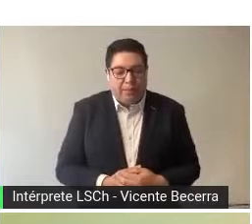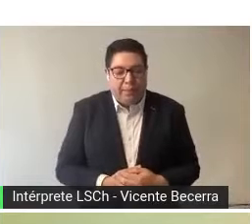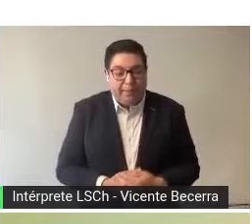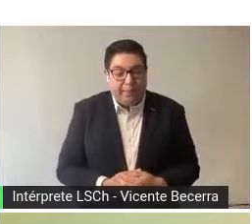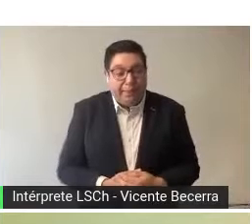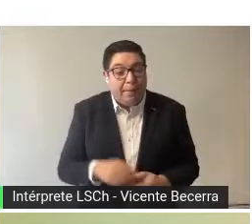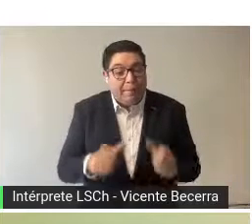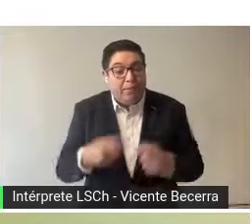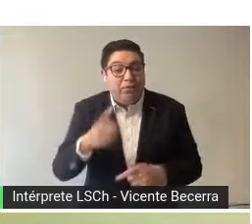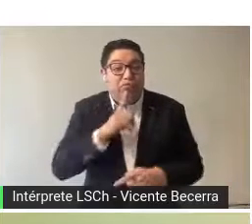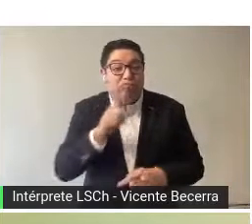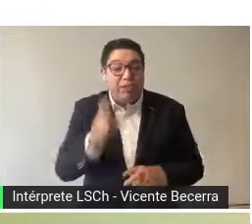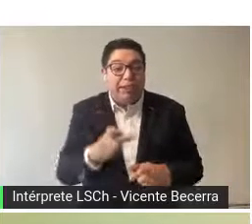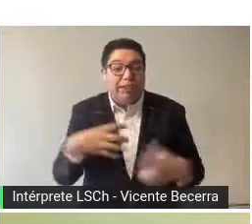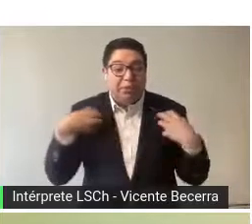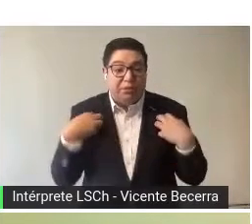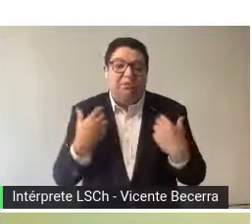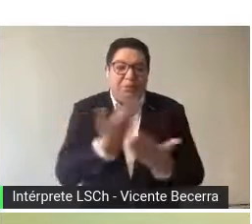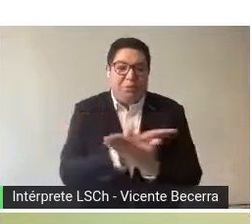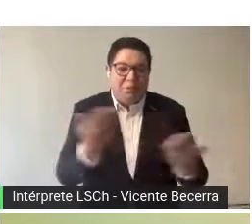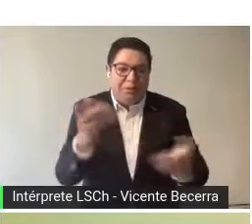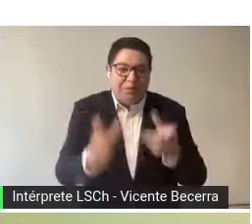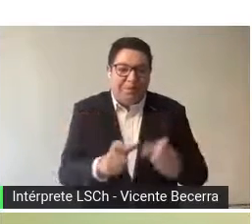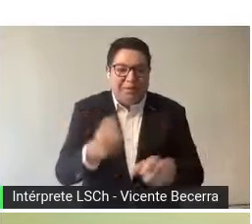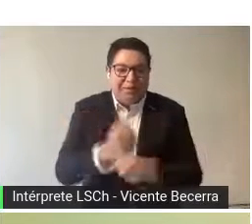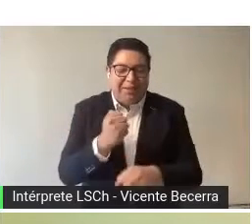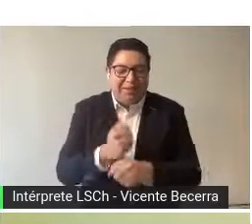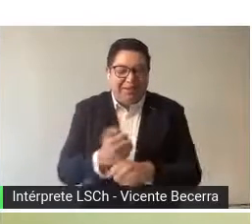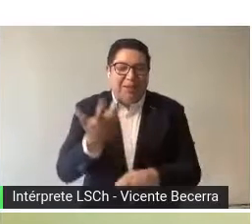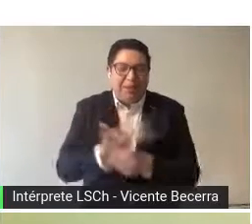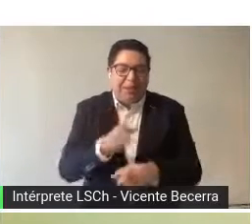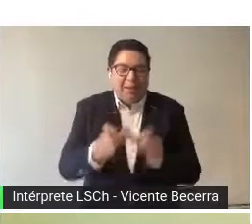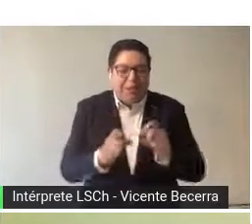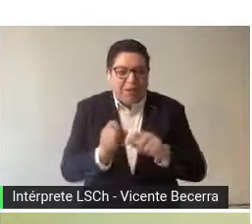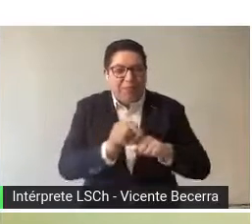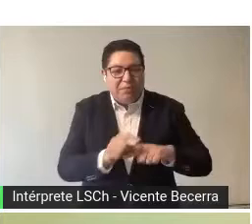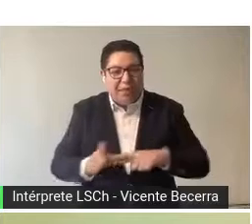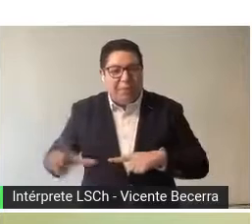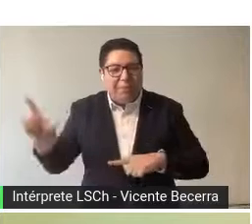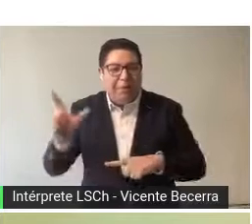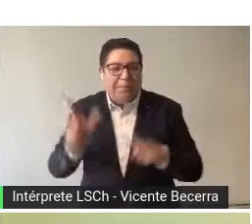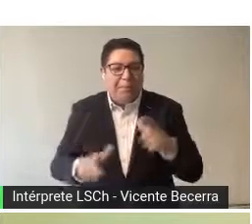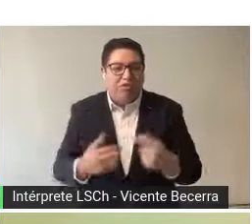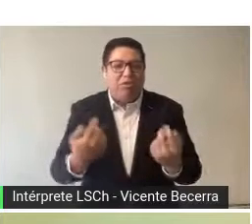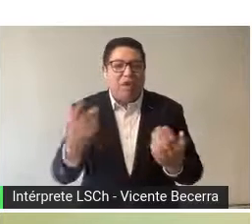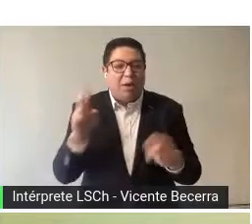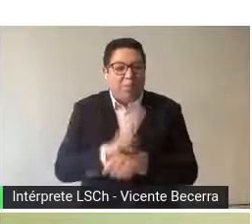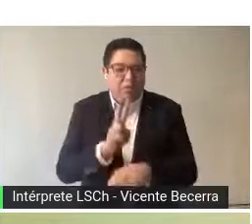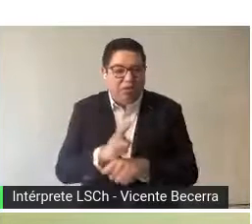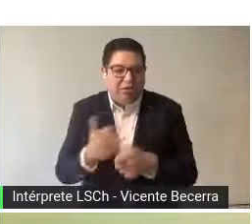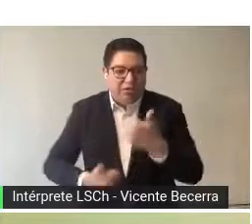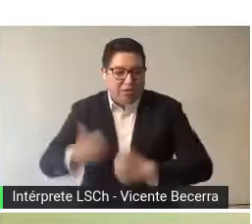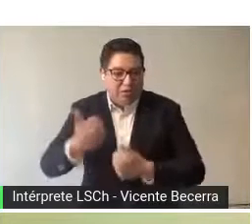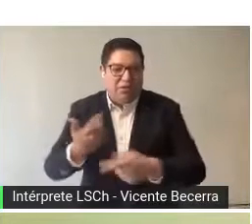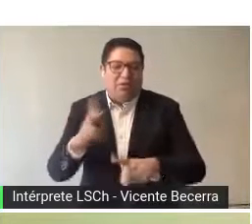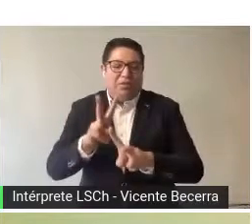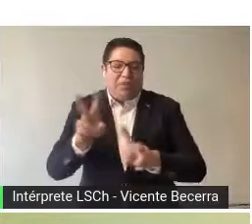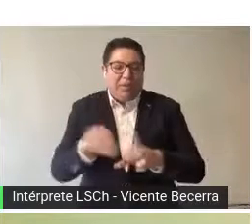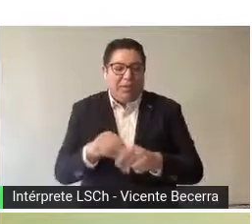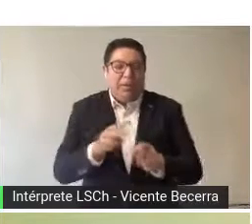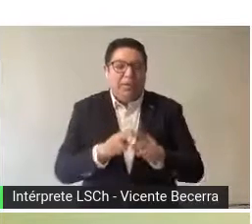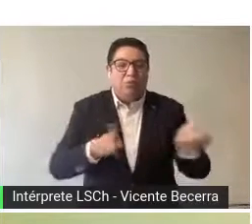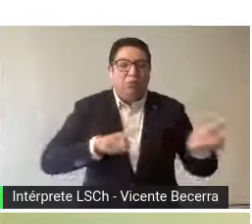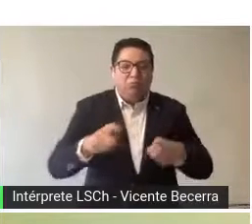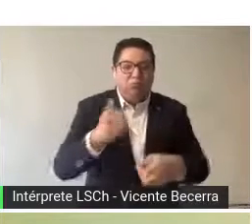innovadores son ustedes. Son los servidores públicos, son los emprendedores, son los académicos, son los dirigentes de las organizaciones de la